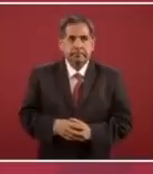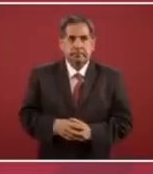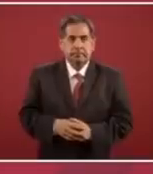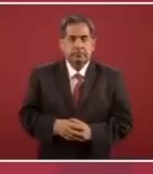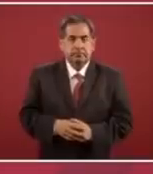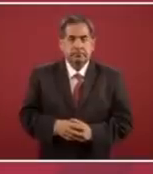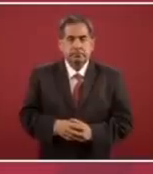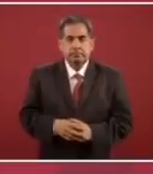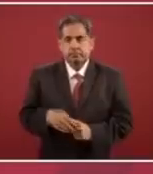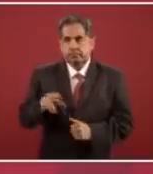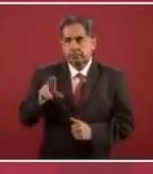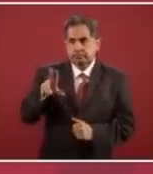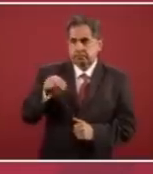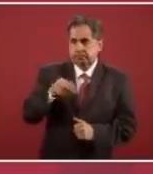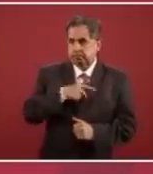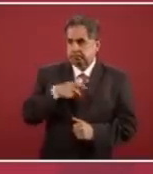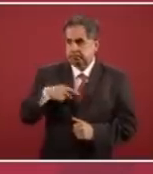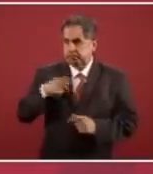no debe